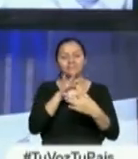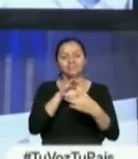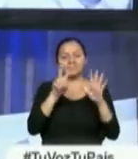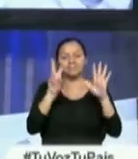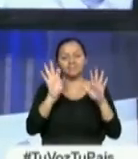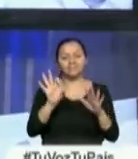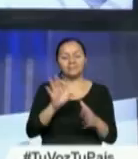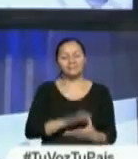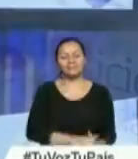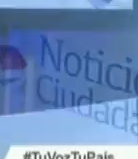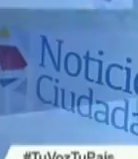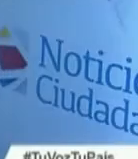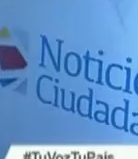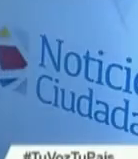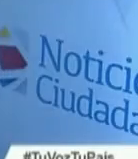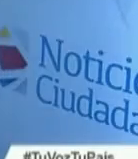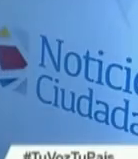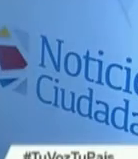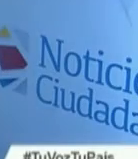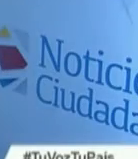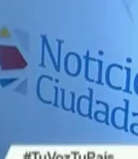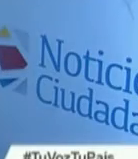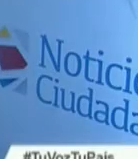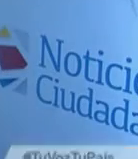7 en punto.